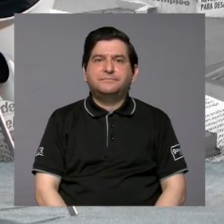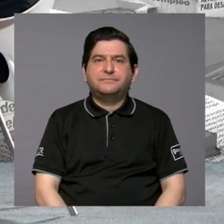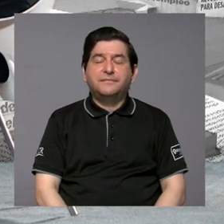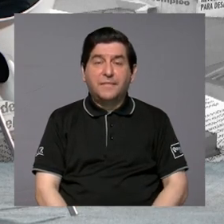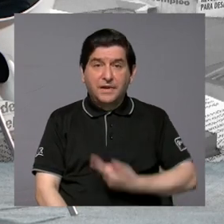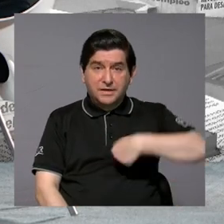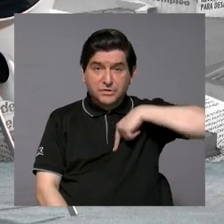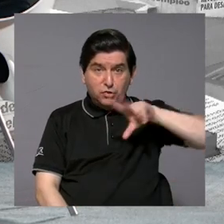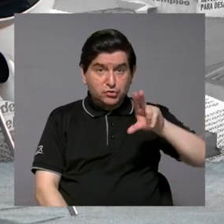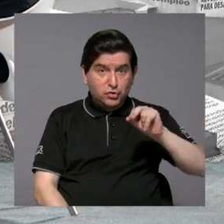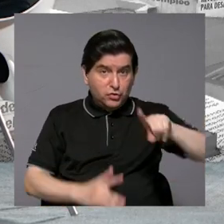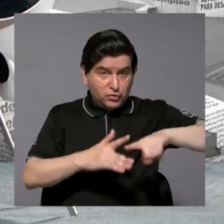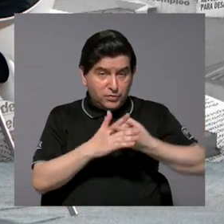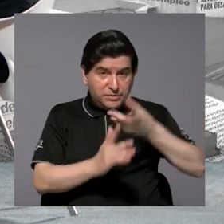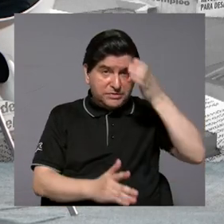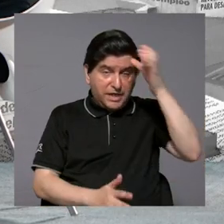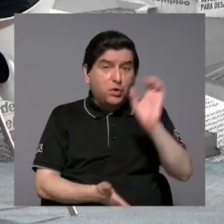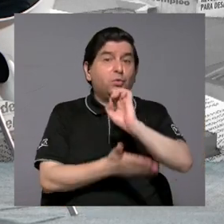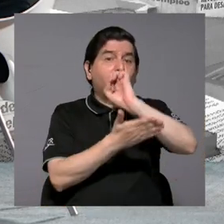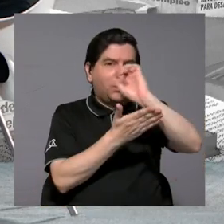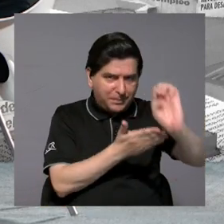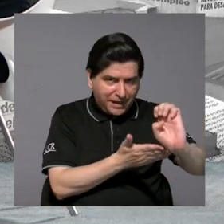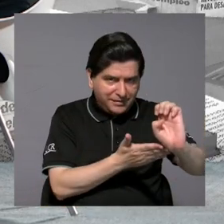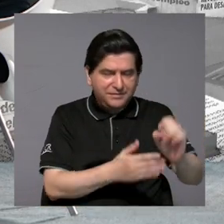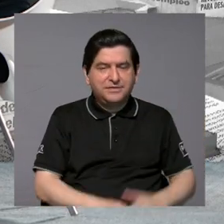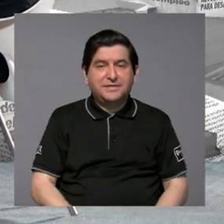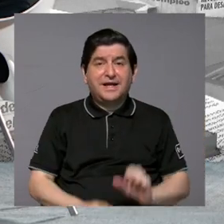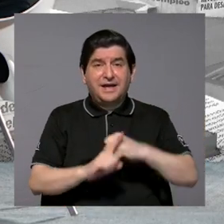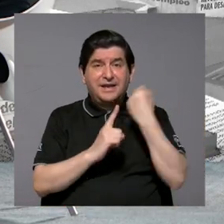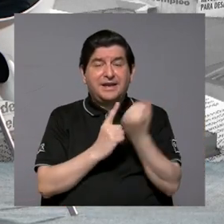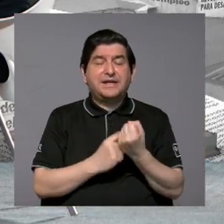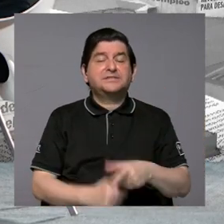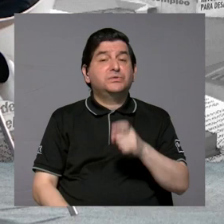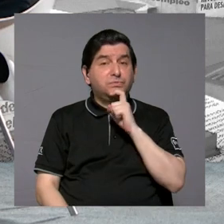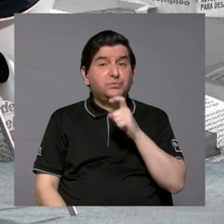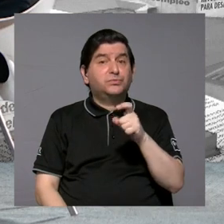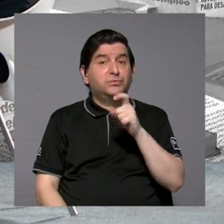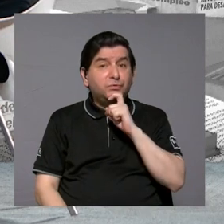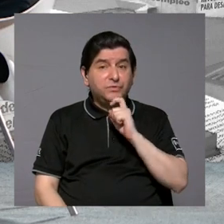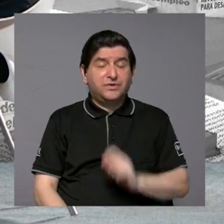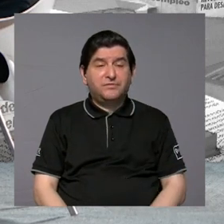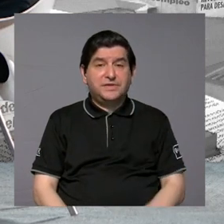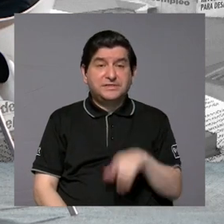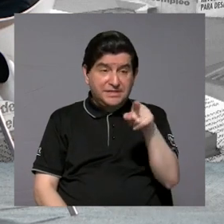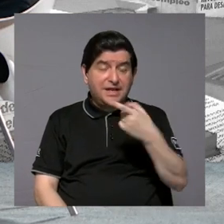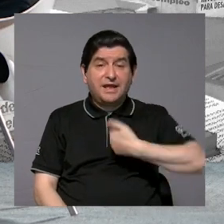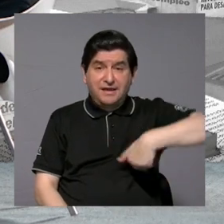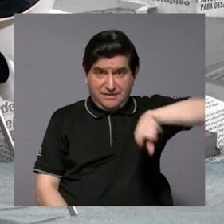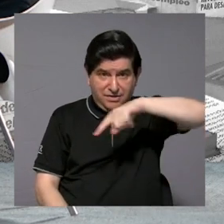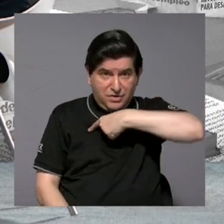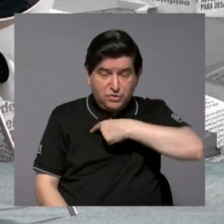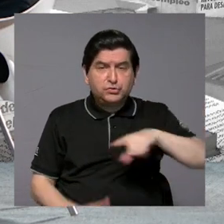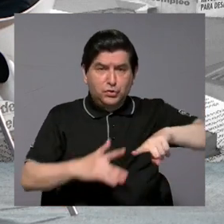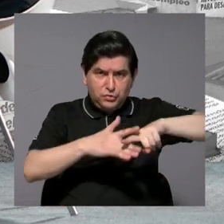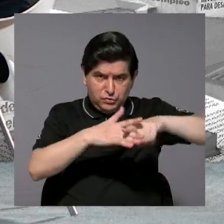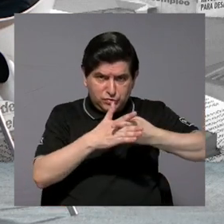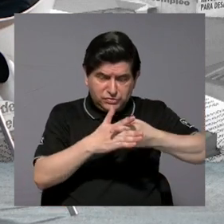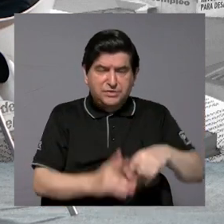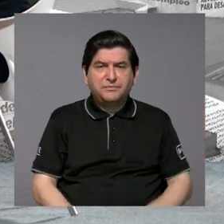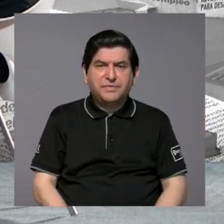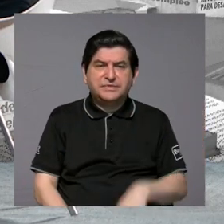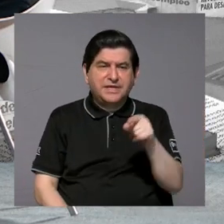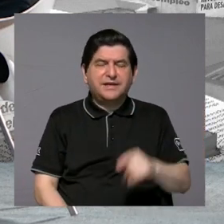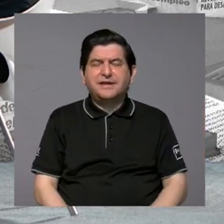Entonces si no comenzamos a tener una cultura prev I la cosa se va a poner difícil es ahí donde nosotros llegamos y